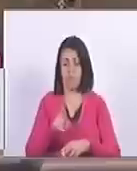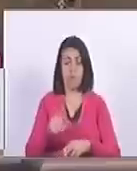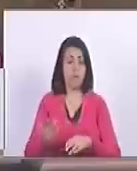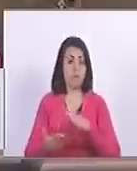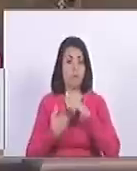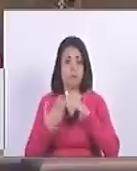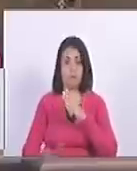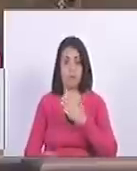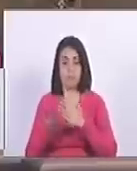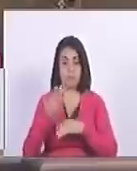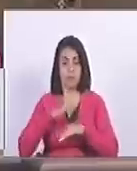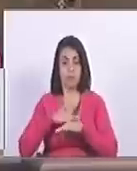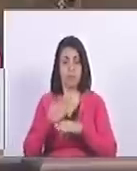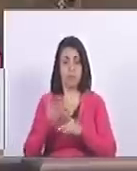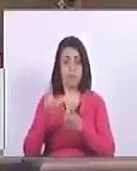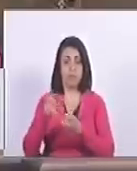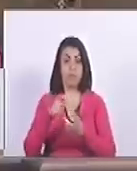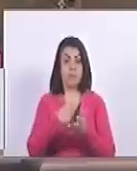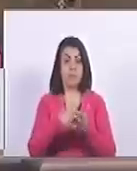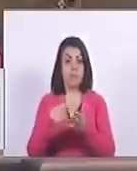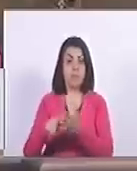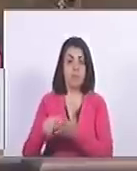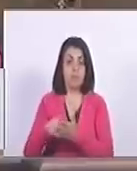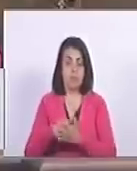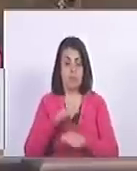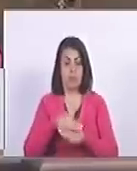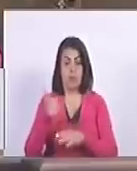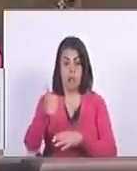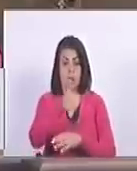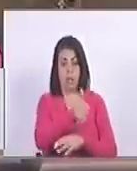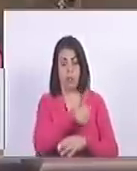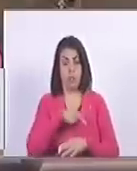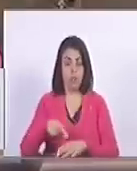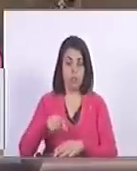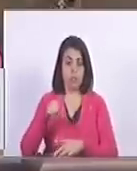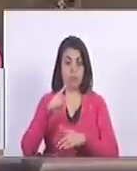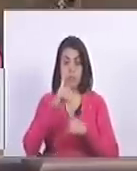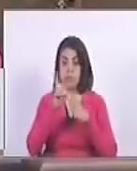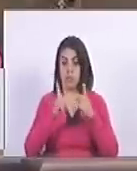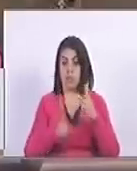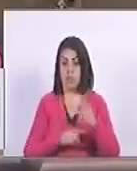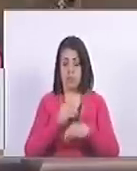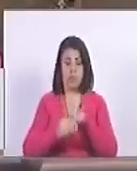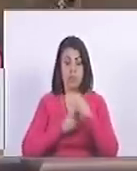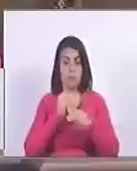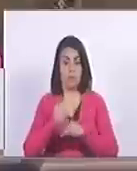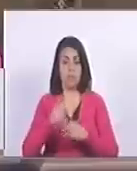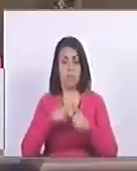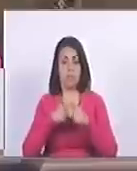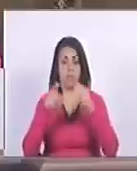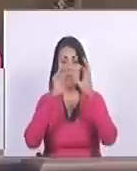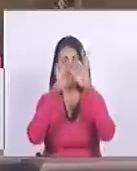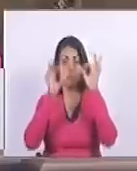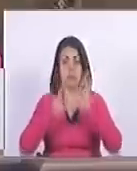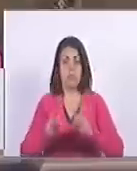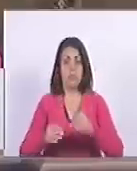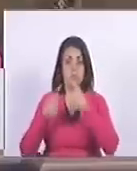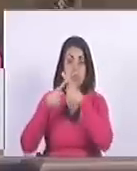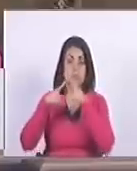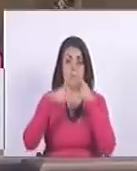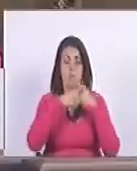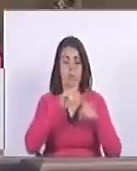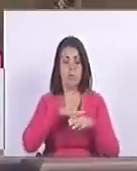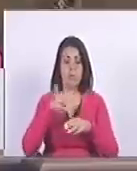imponible y la alícuota aplicable en cada caso, detallando o desglosando de manera